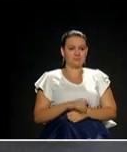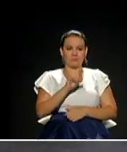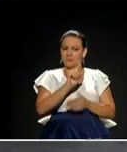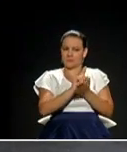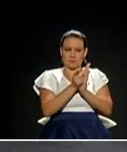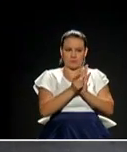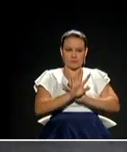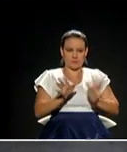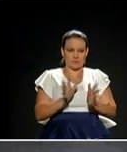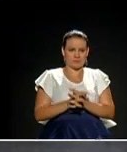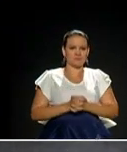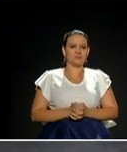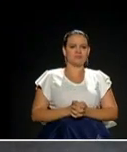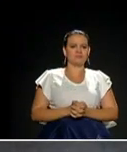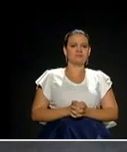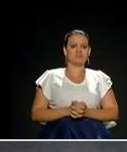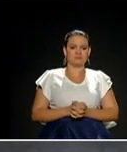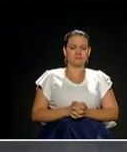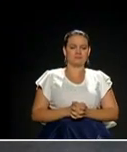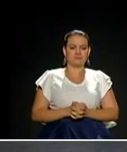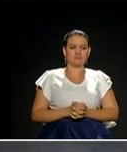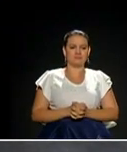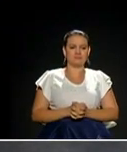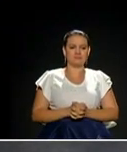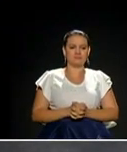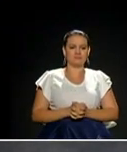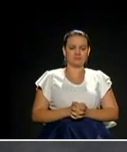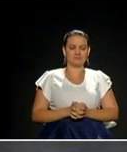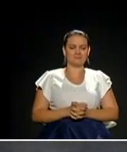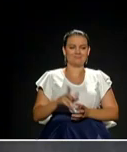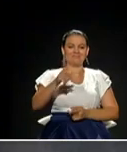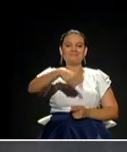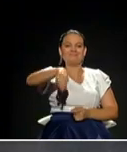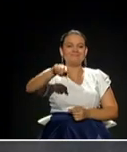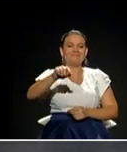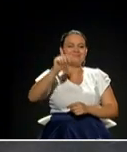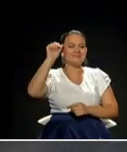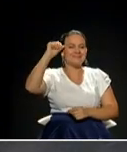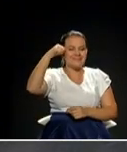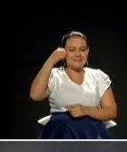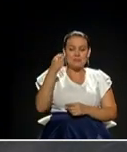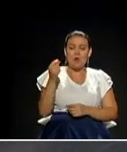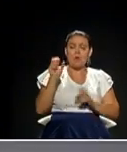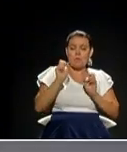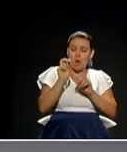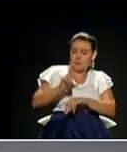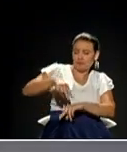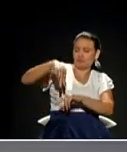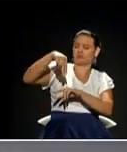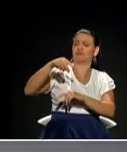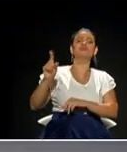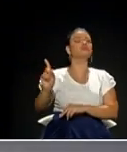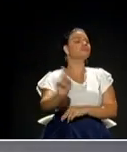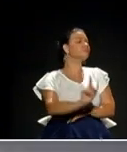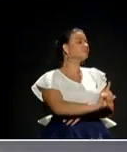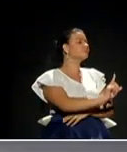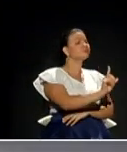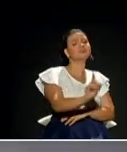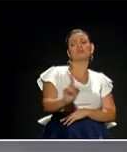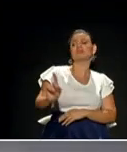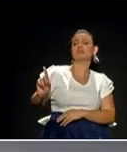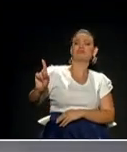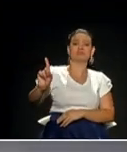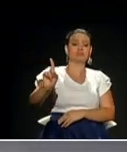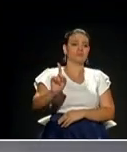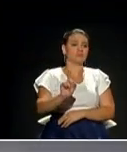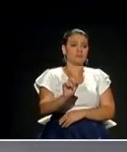ahí está ya se había detenido el tiempo candidato le recordamos a ustedes que se pueden movilizar en el espacio también y aprovechar digamos las tarimas